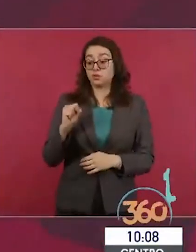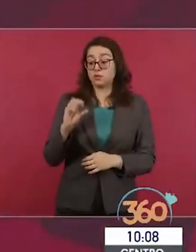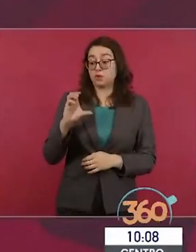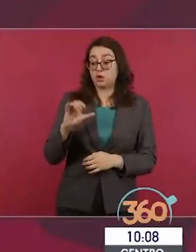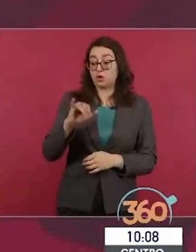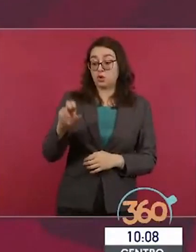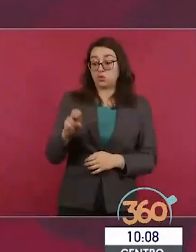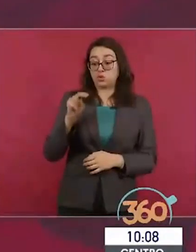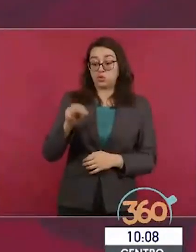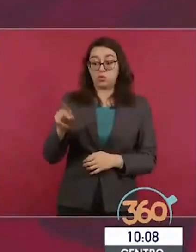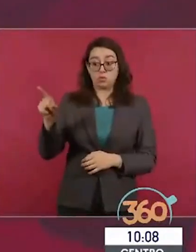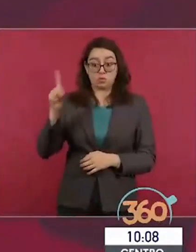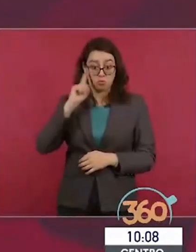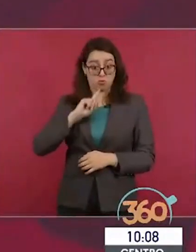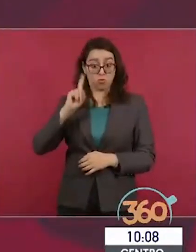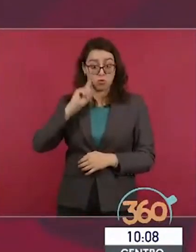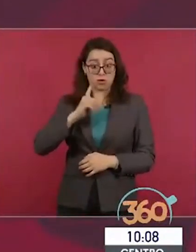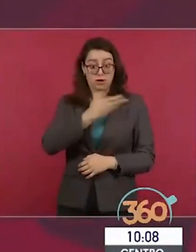Que van a entregar